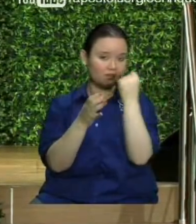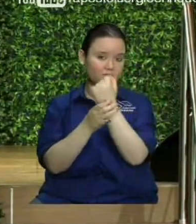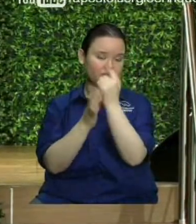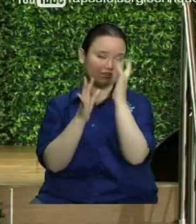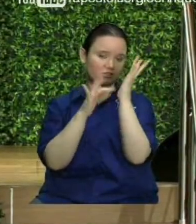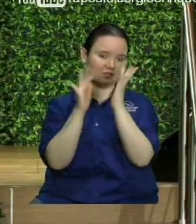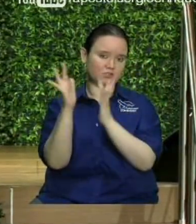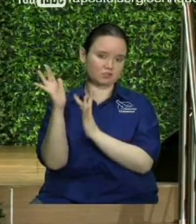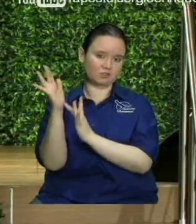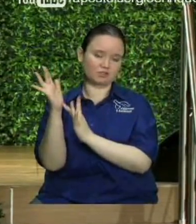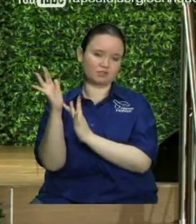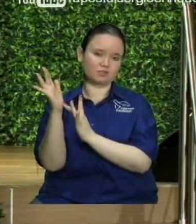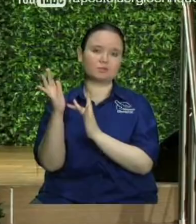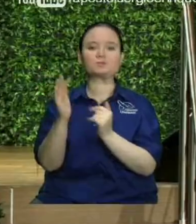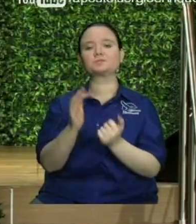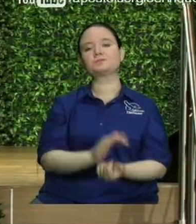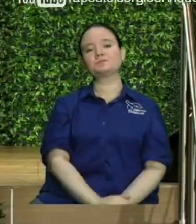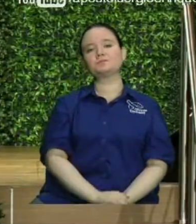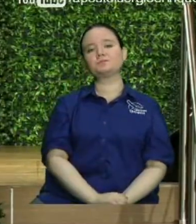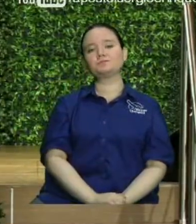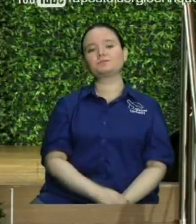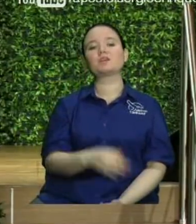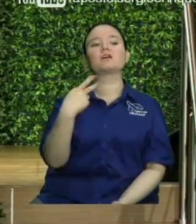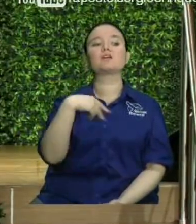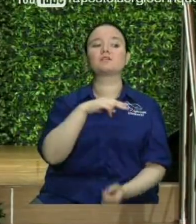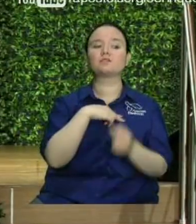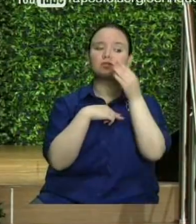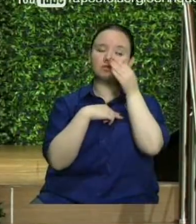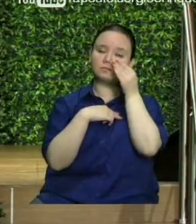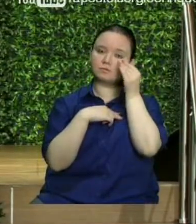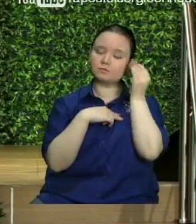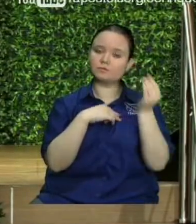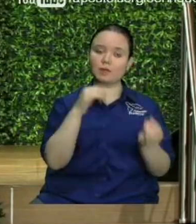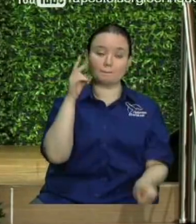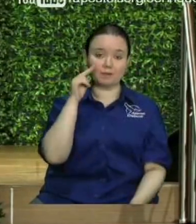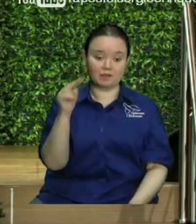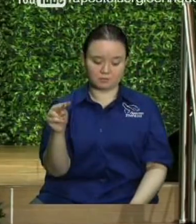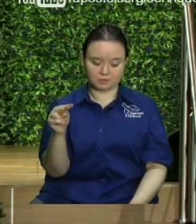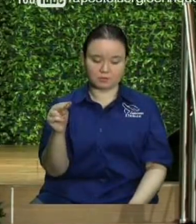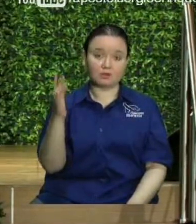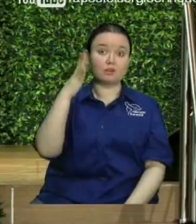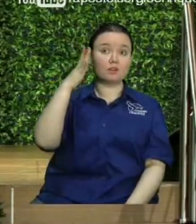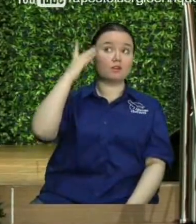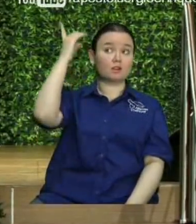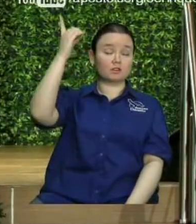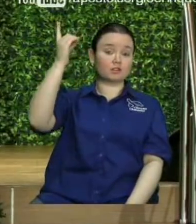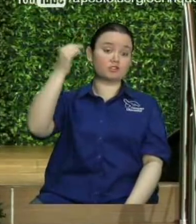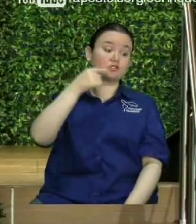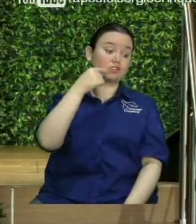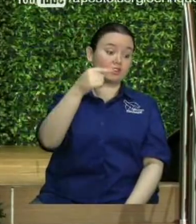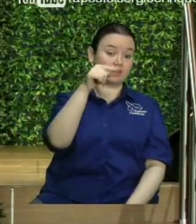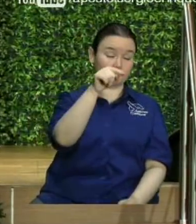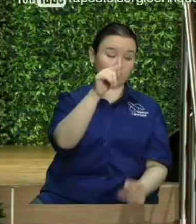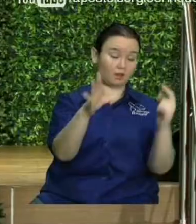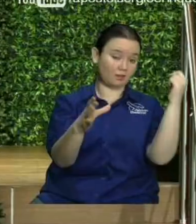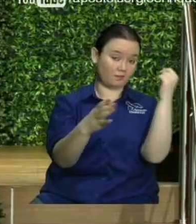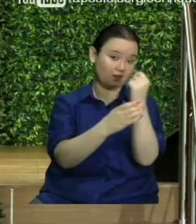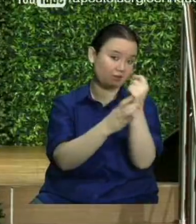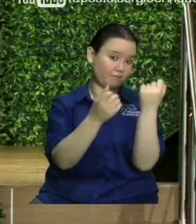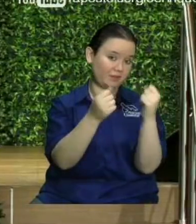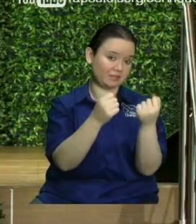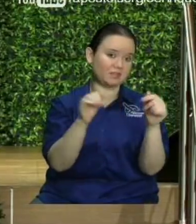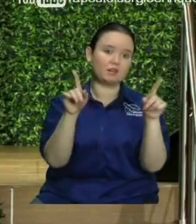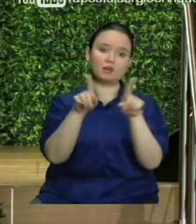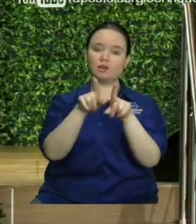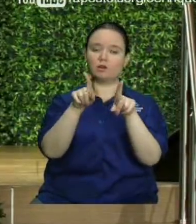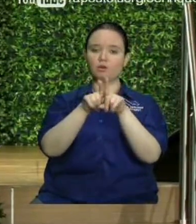Hijo. Que mira lo que Dios hizo hacer a Abraham, lo mismo que él iba a hacer con Jesús.